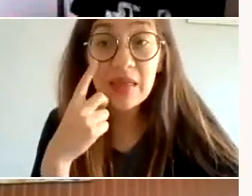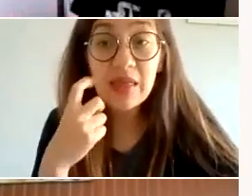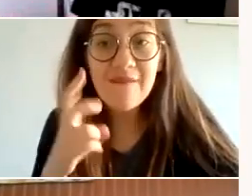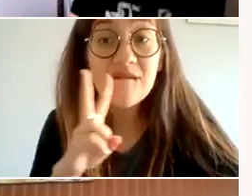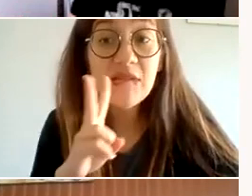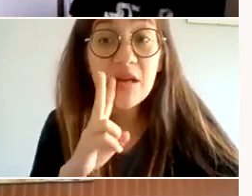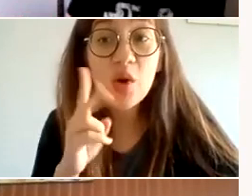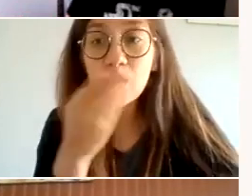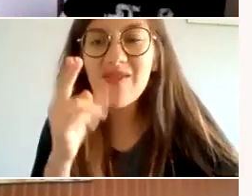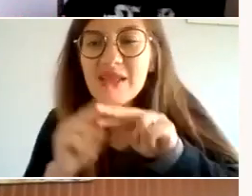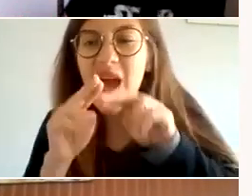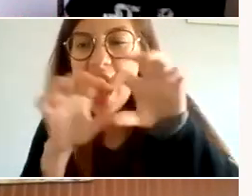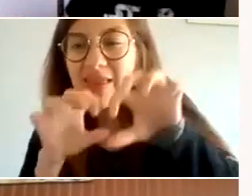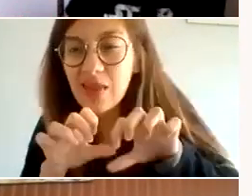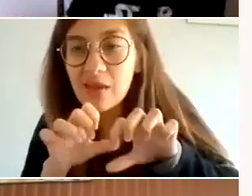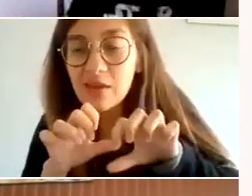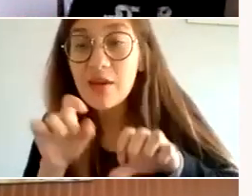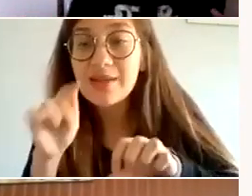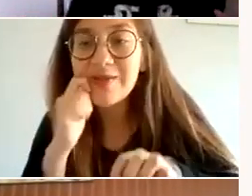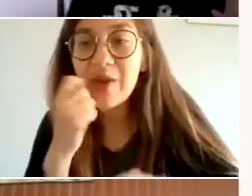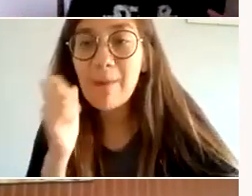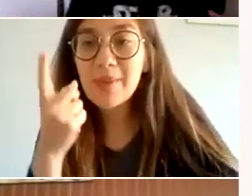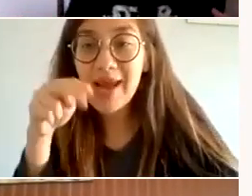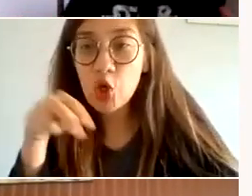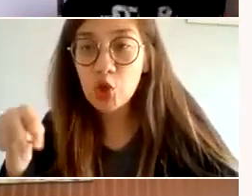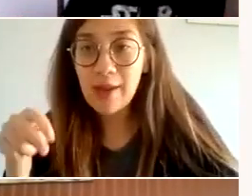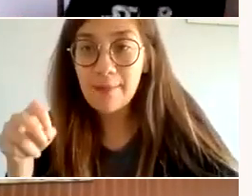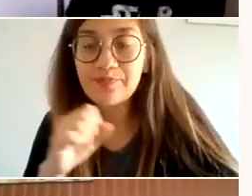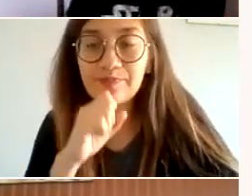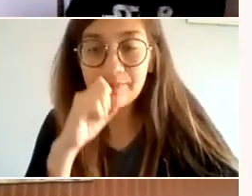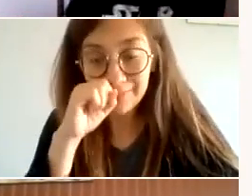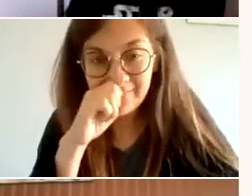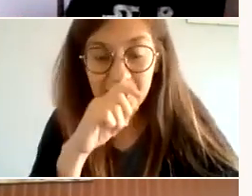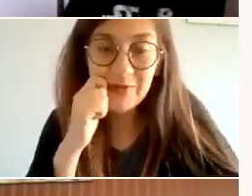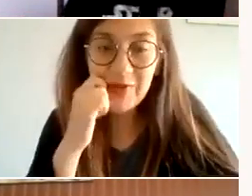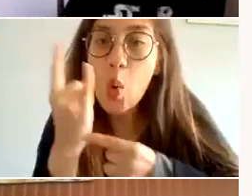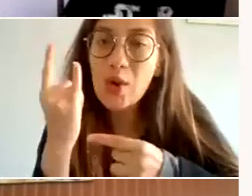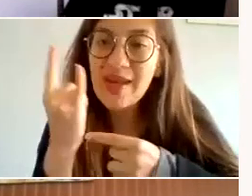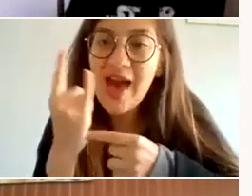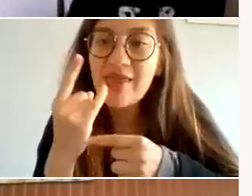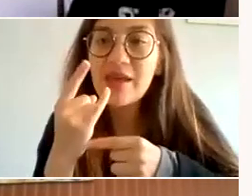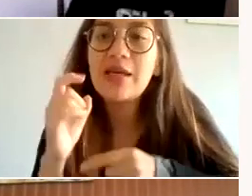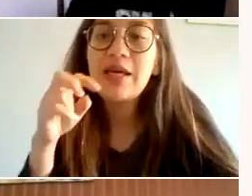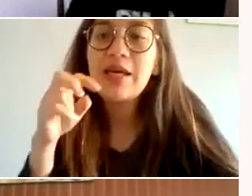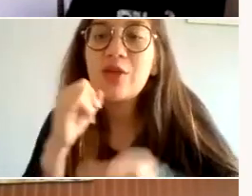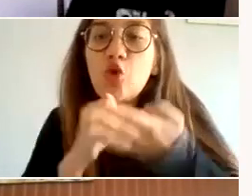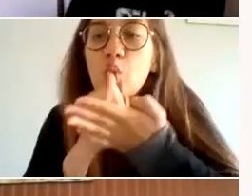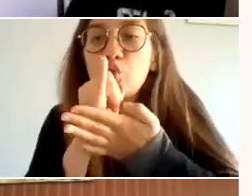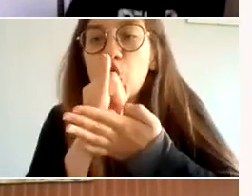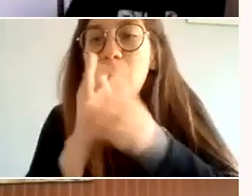de calificación de esta primera unidad, que va a ser la unidad de introducción a las tecnologías de información.